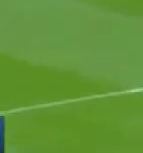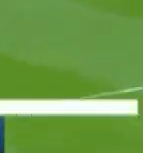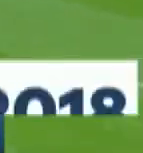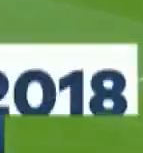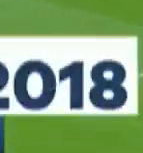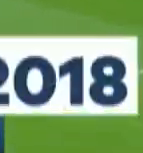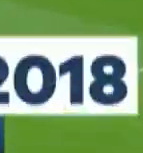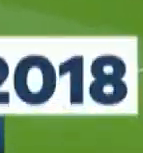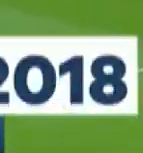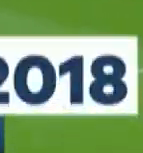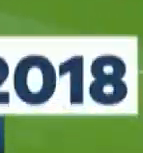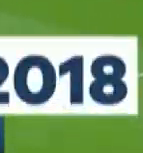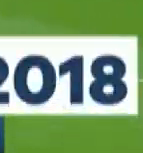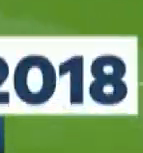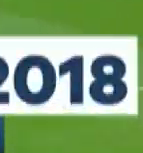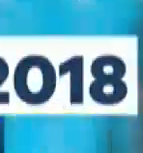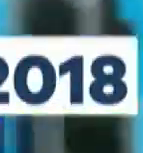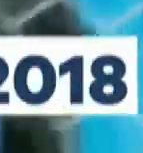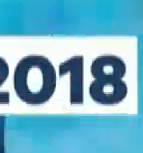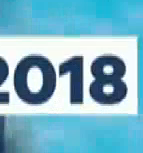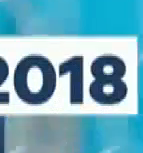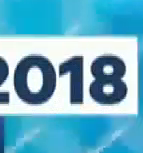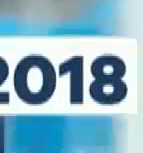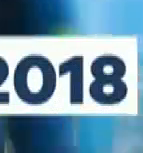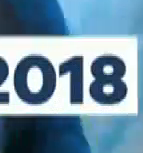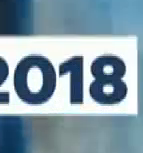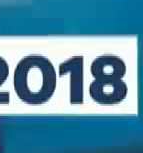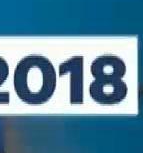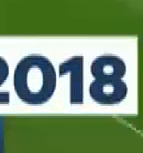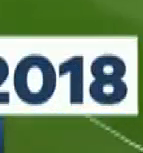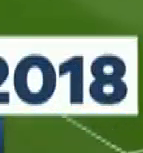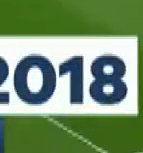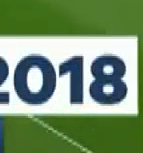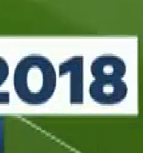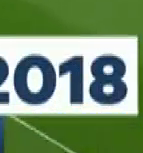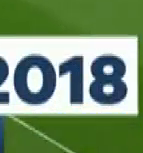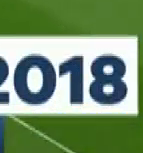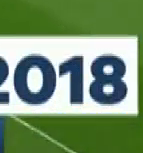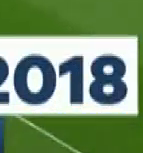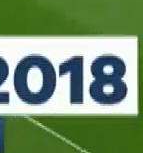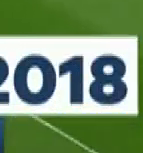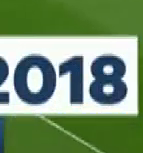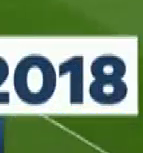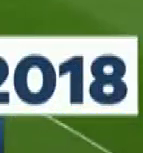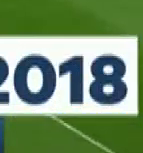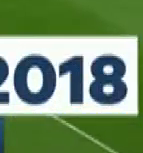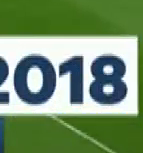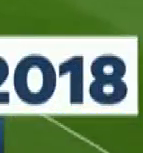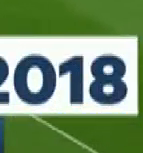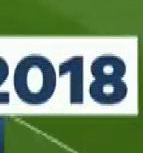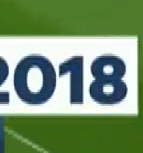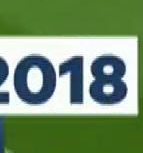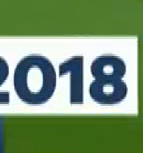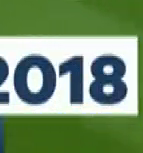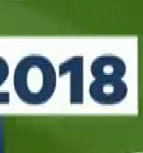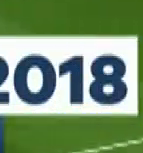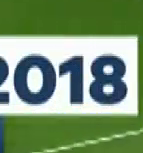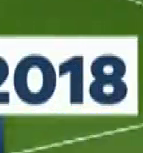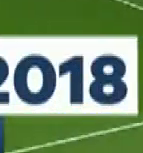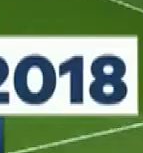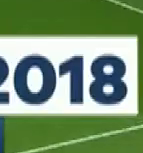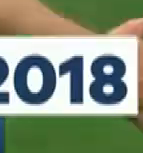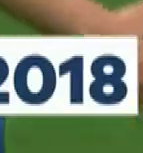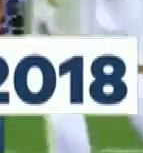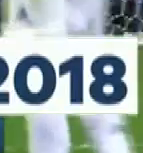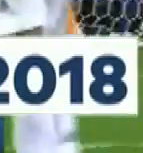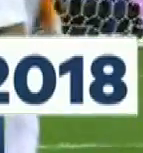Mala jornada para Sudamérica. Perú quedó eliminado de la Copa del Mundo y peligra la clasificación de Argentina tras ser goleada por Croacia. Así